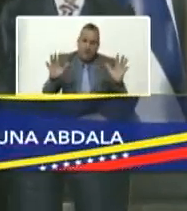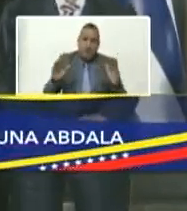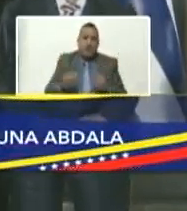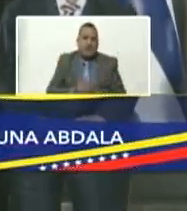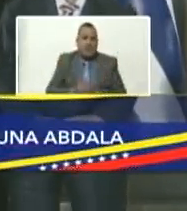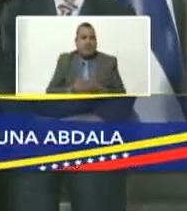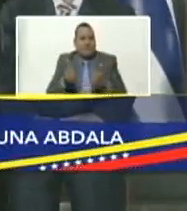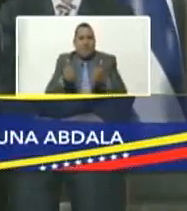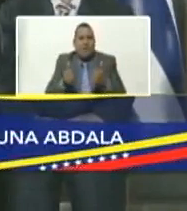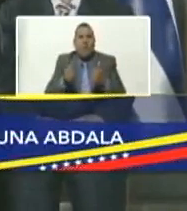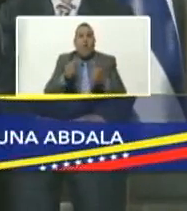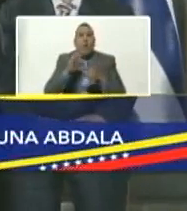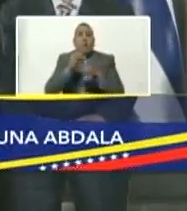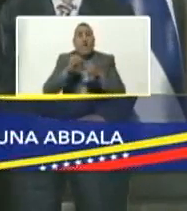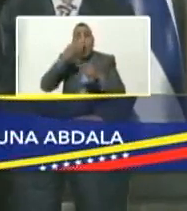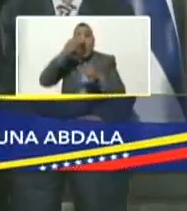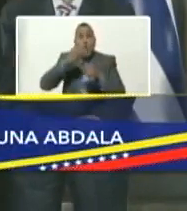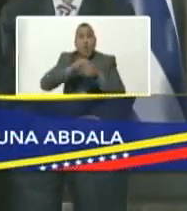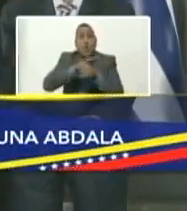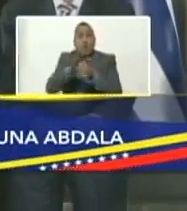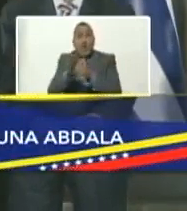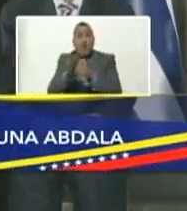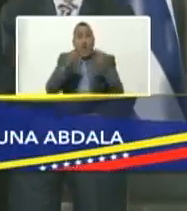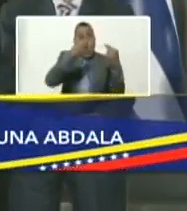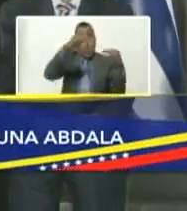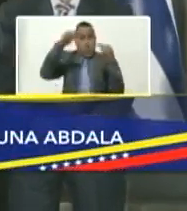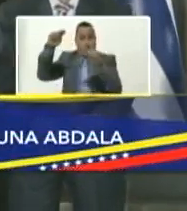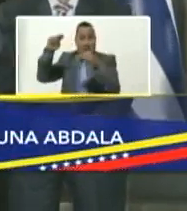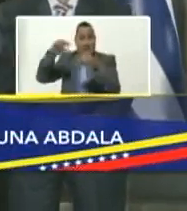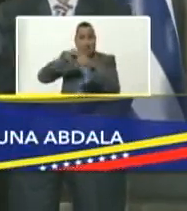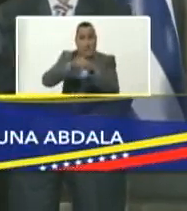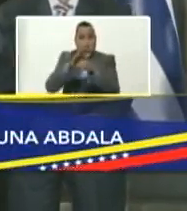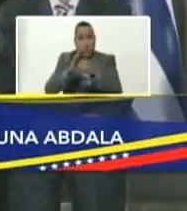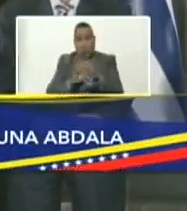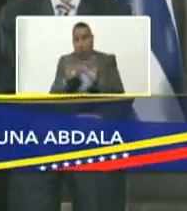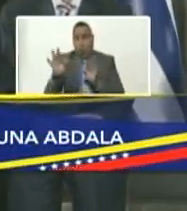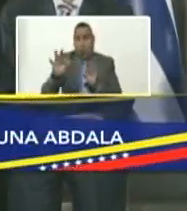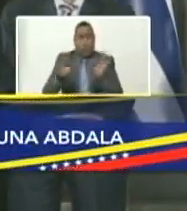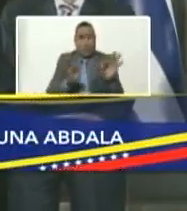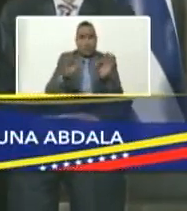afortunadamente y ostensiblemente los niveles de contagio.